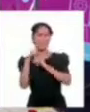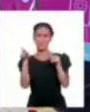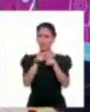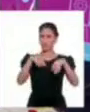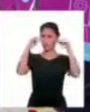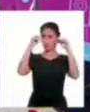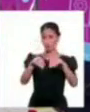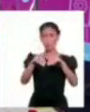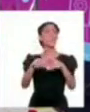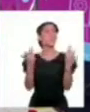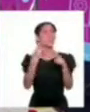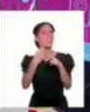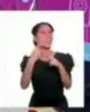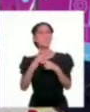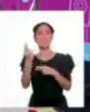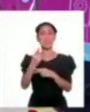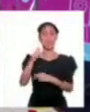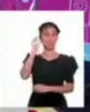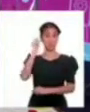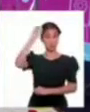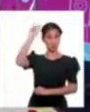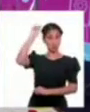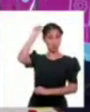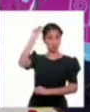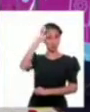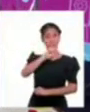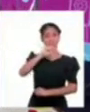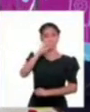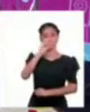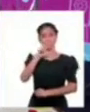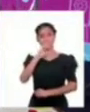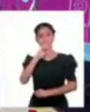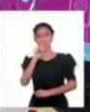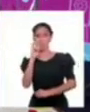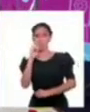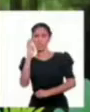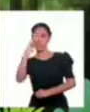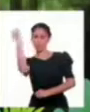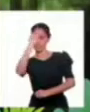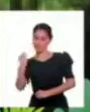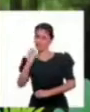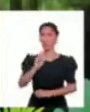de soldaderas, troperas, juanas o adelitas.